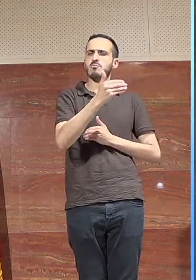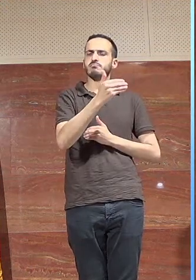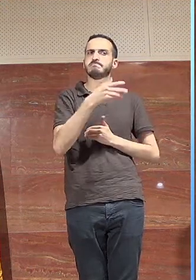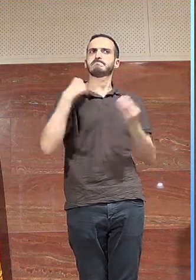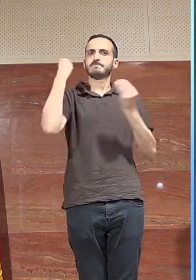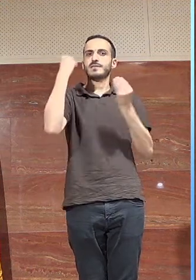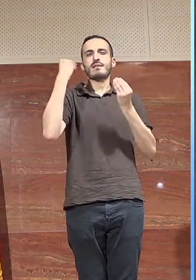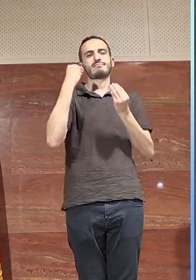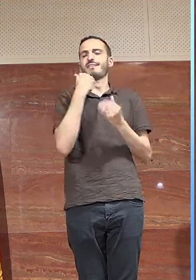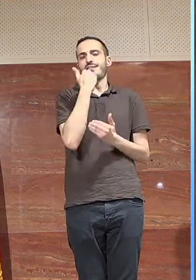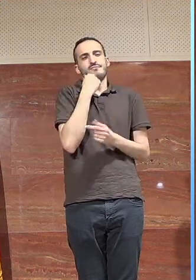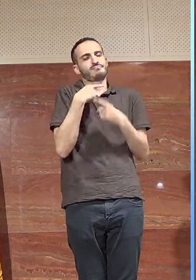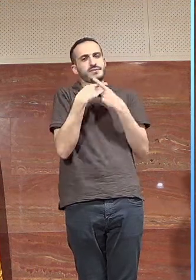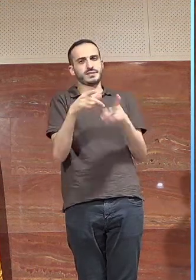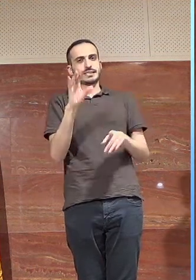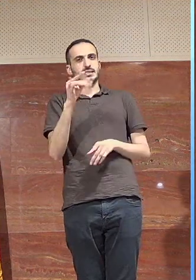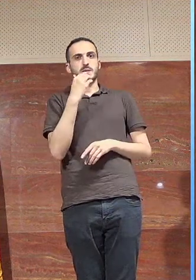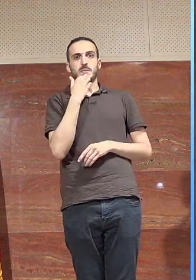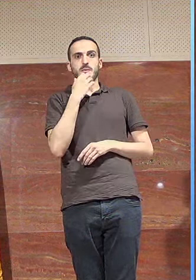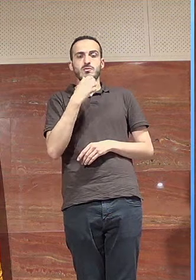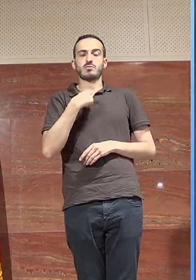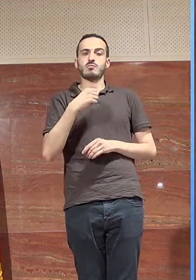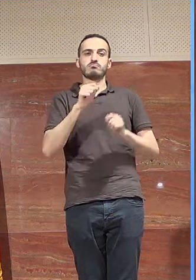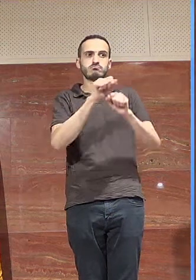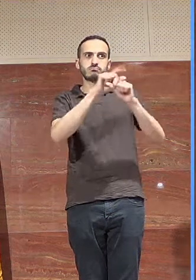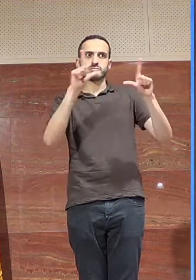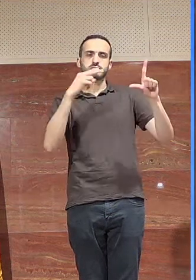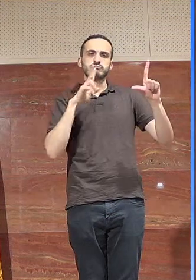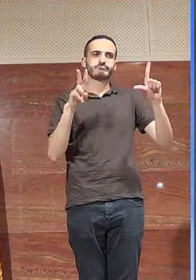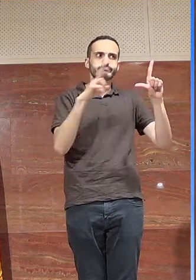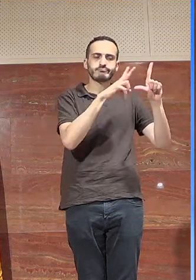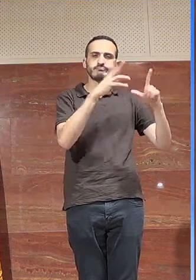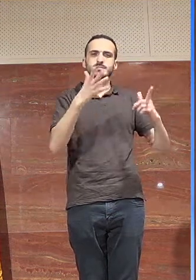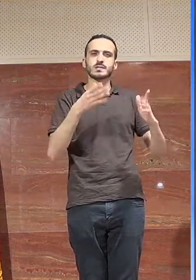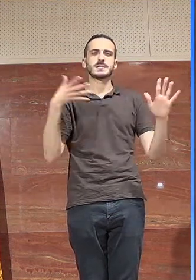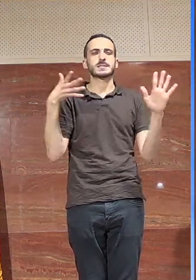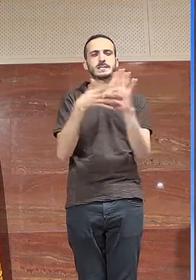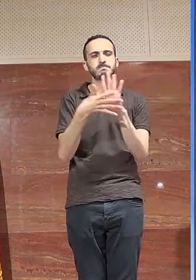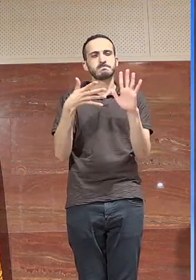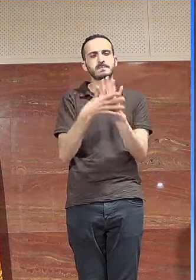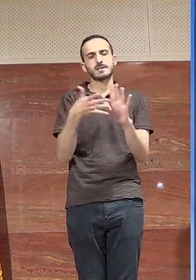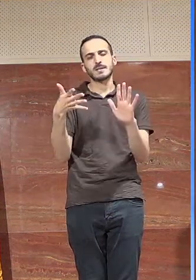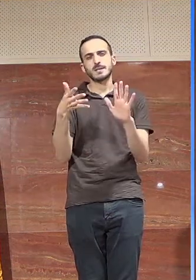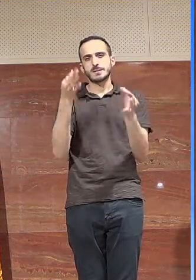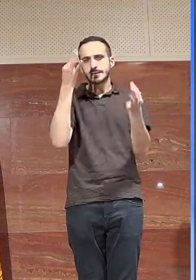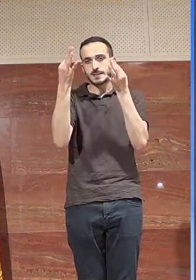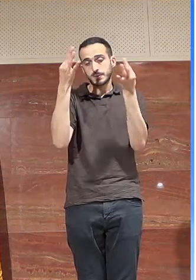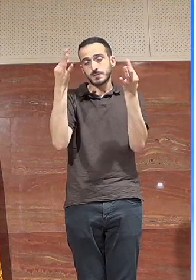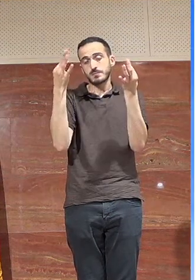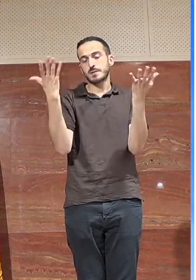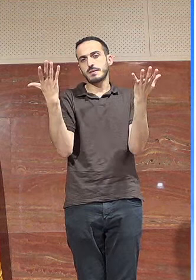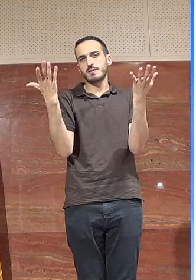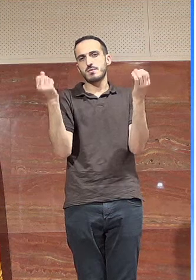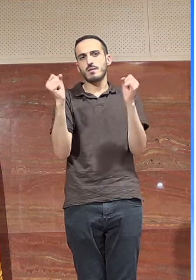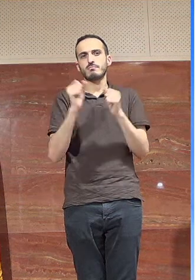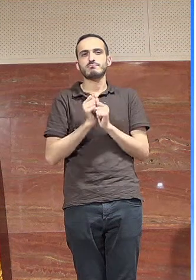cosas, ¿no? En la única diapositiva que tenía previsto presentar explica más o menos de un pantallazo, no sé si está todavía